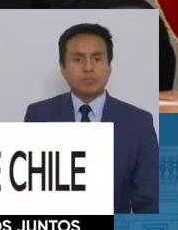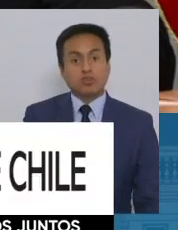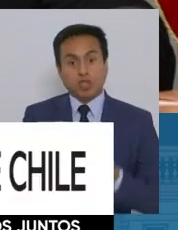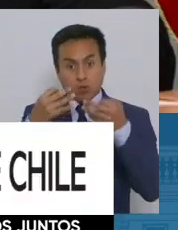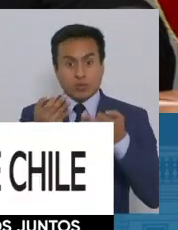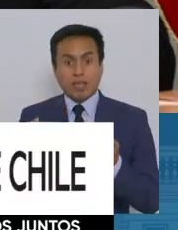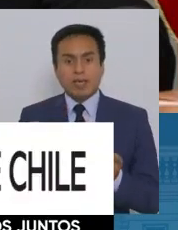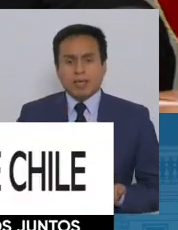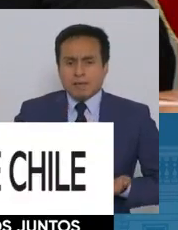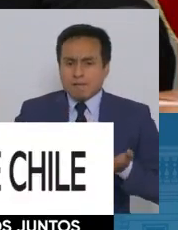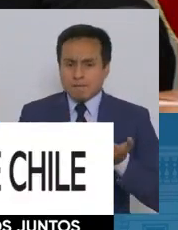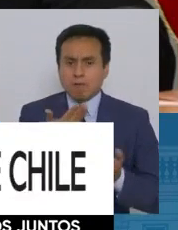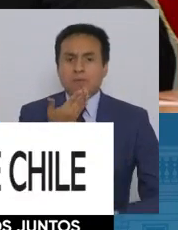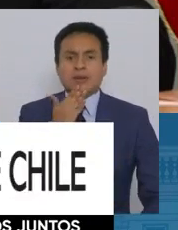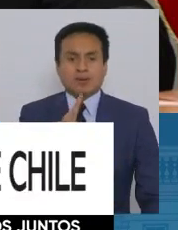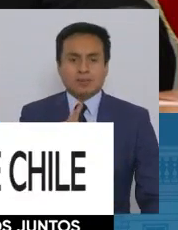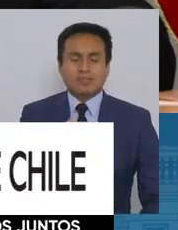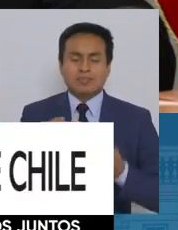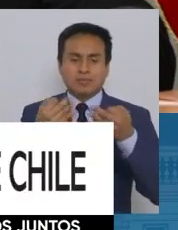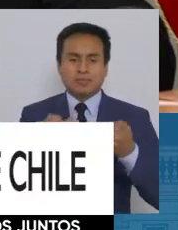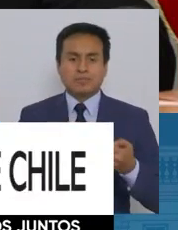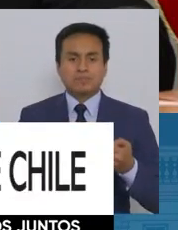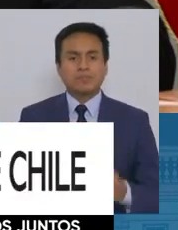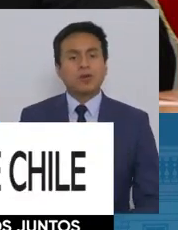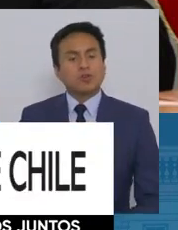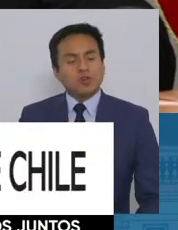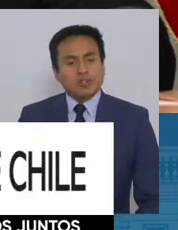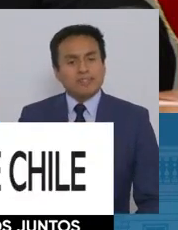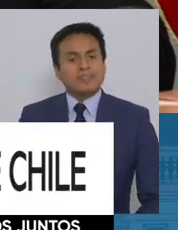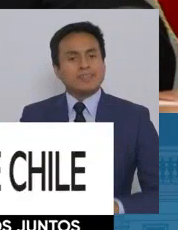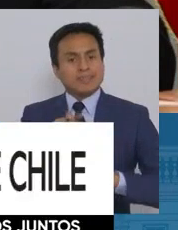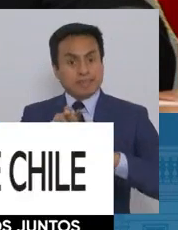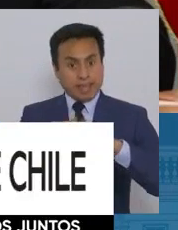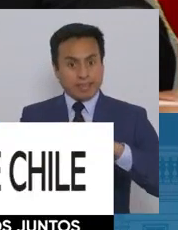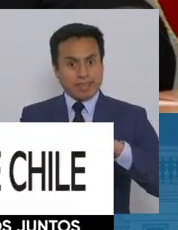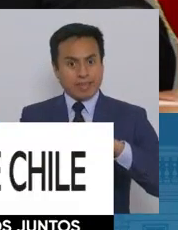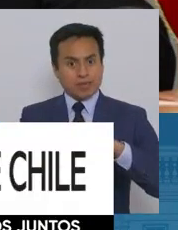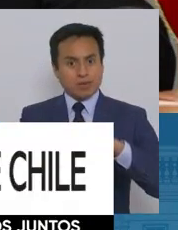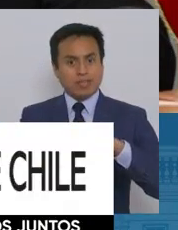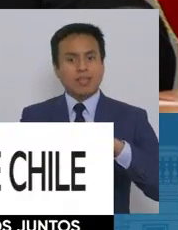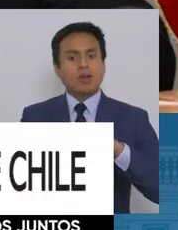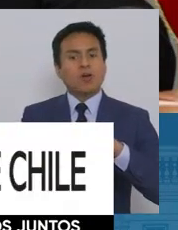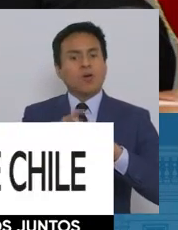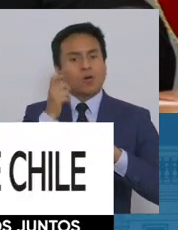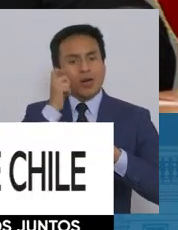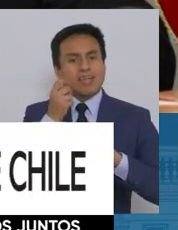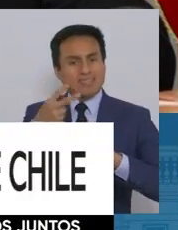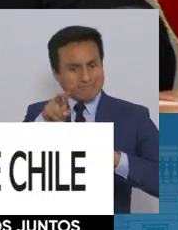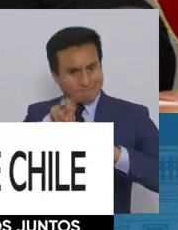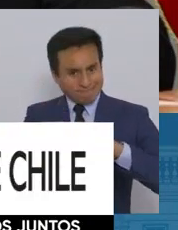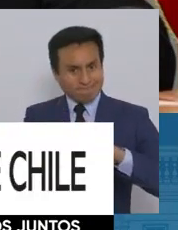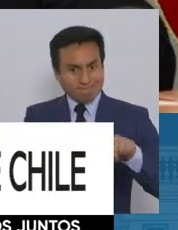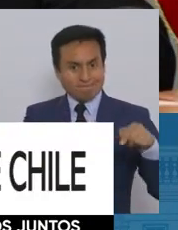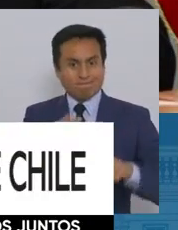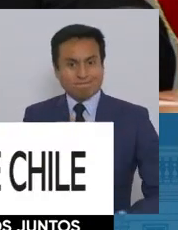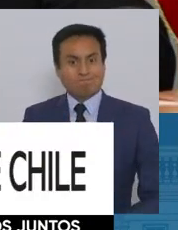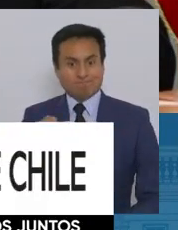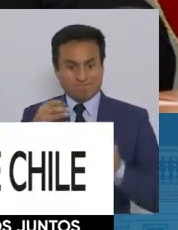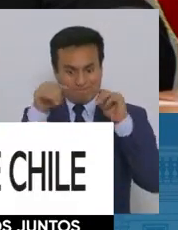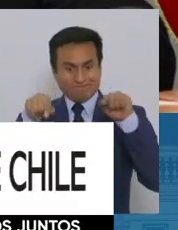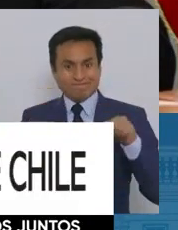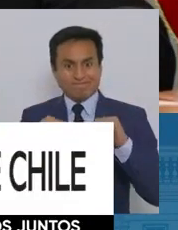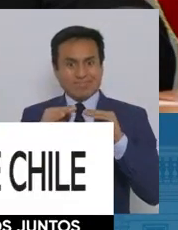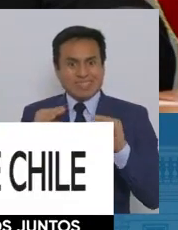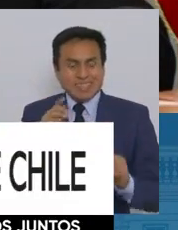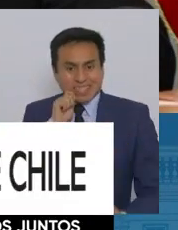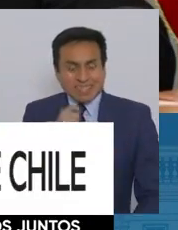va a entregar lo mejor de sí mismo. Y cuando uno se sienta en el sillón de O'Higgins, la verdad es que